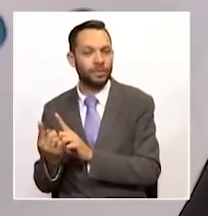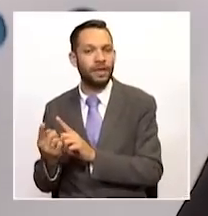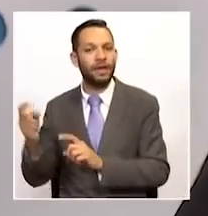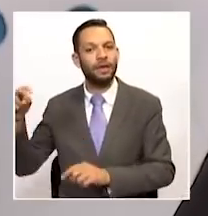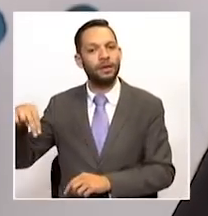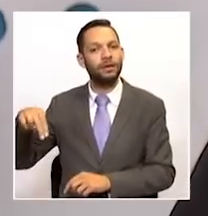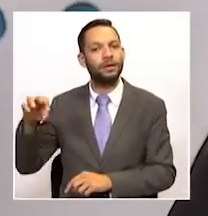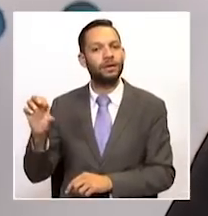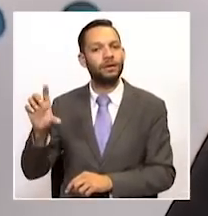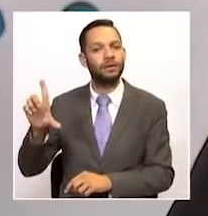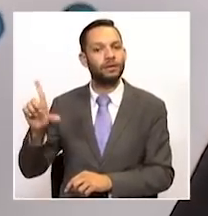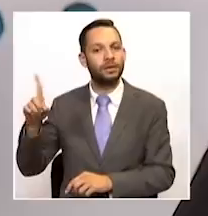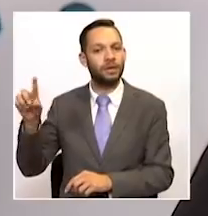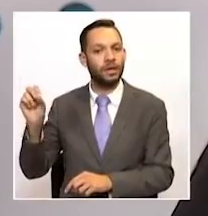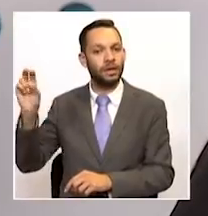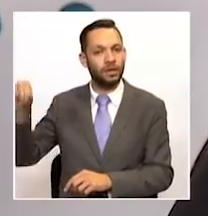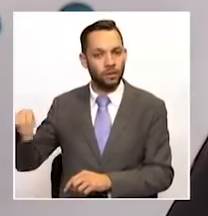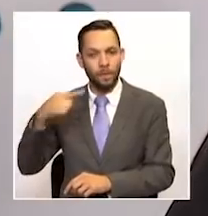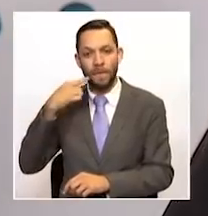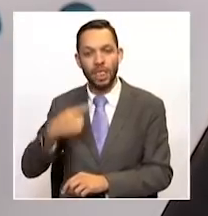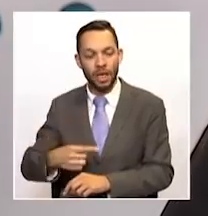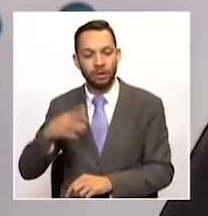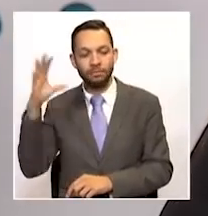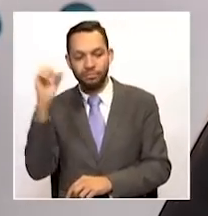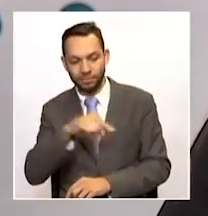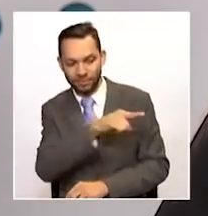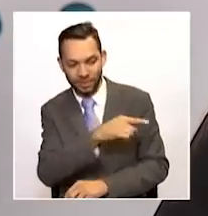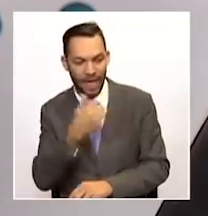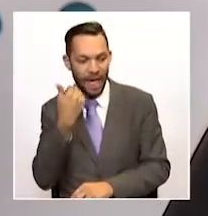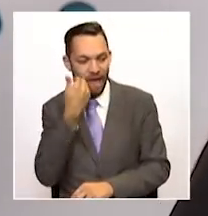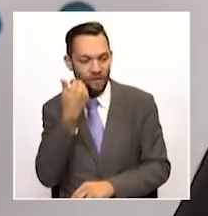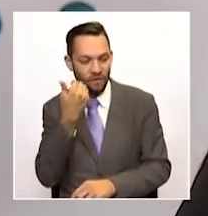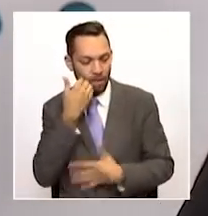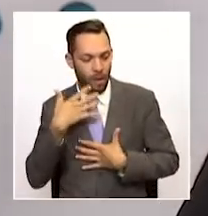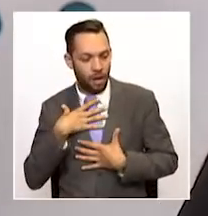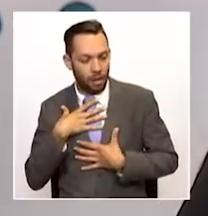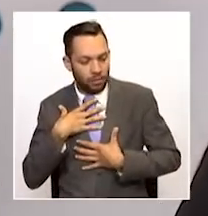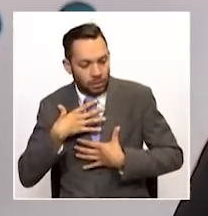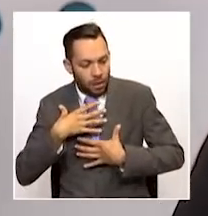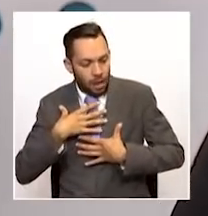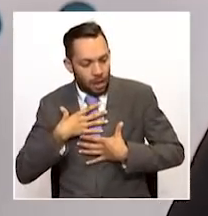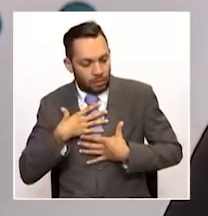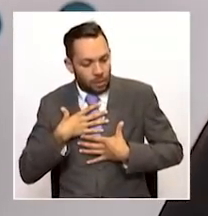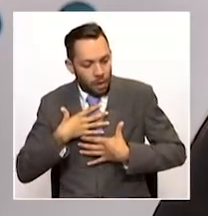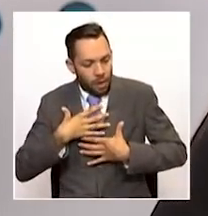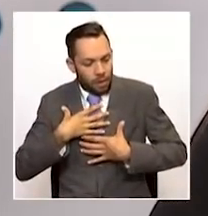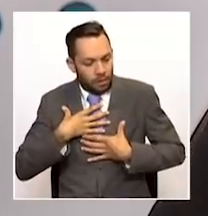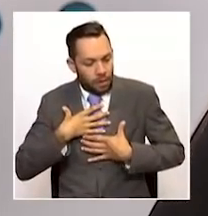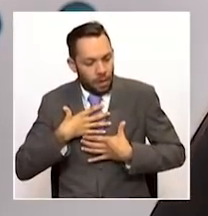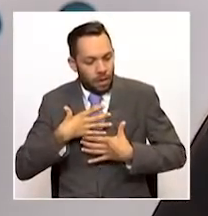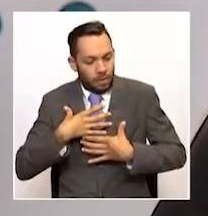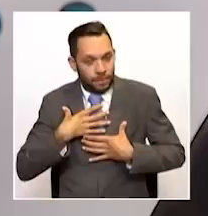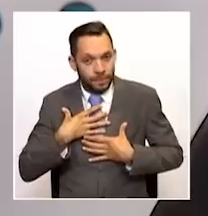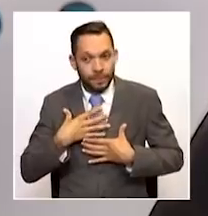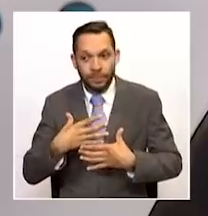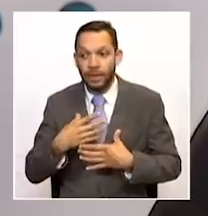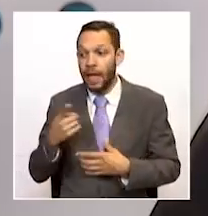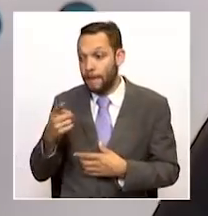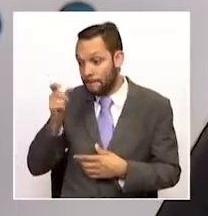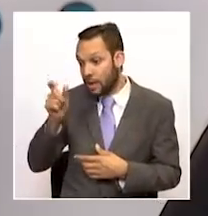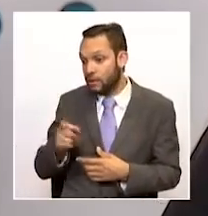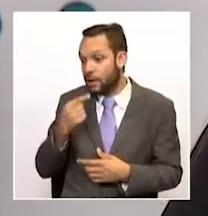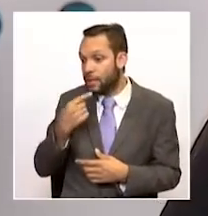él me diagnosticaron hipertensión pulmonar empecé el tratamiento para la personita que nos dice que no acepto muy fácil de nafin